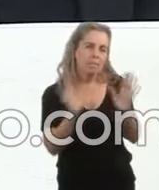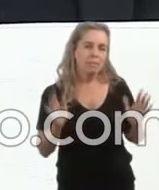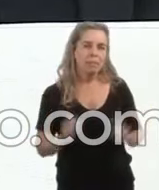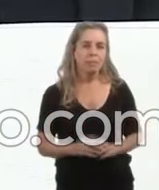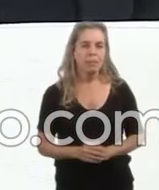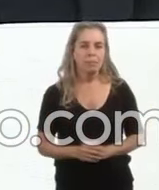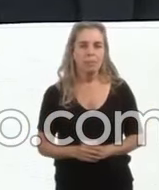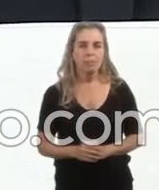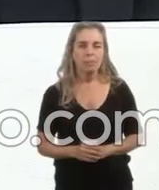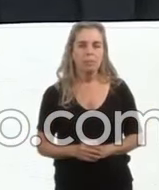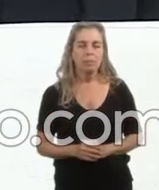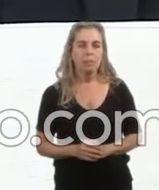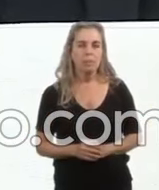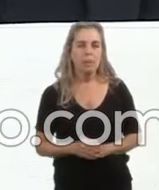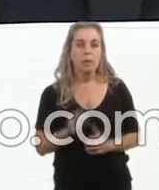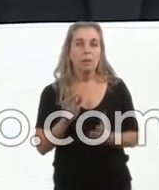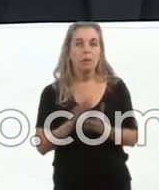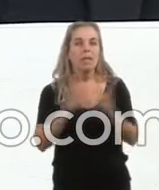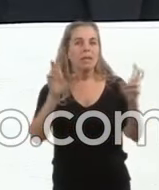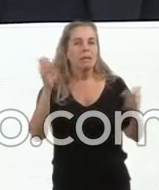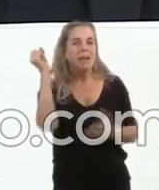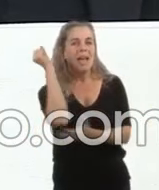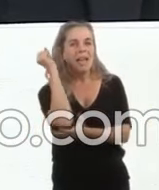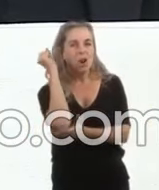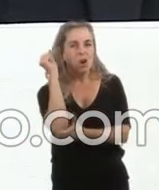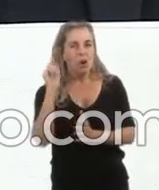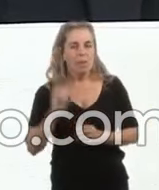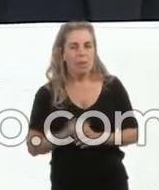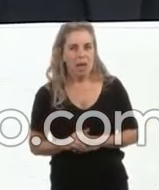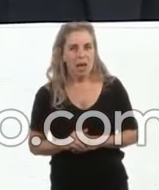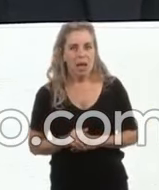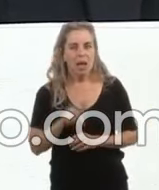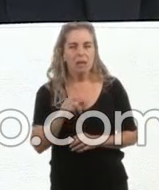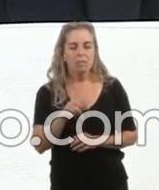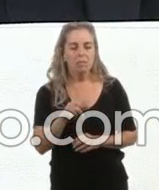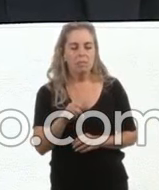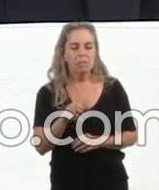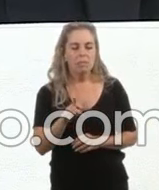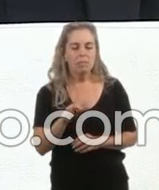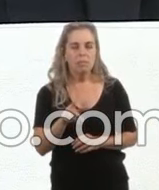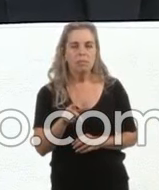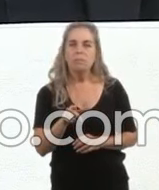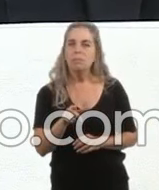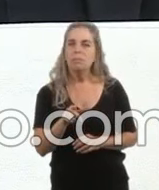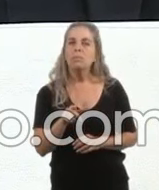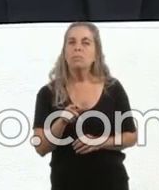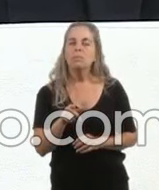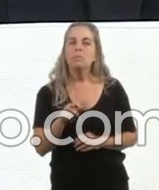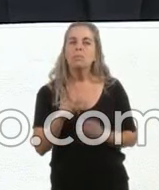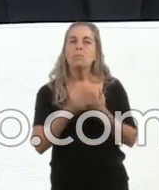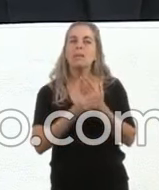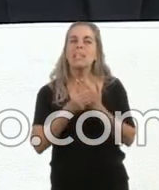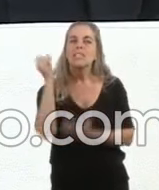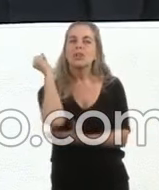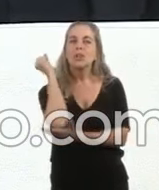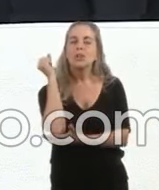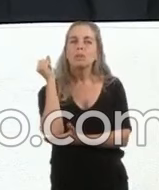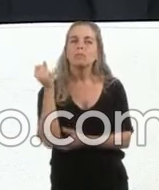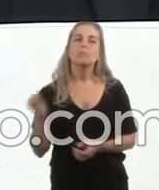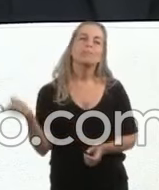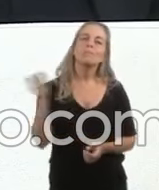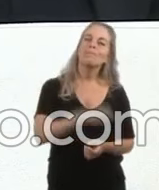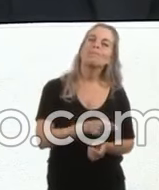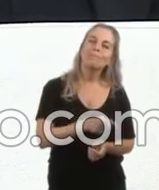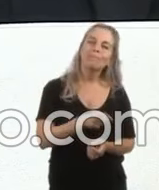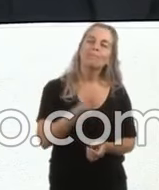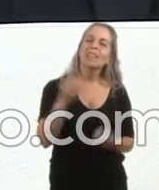este por el lado de la economía venía el tema de declaraciones que había hecho Luis caputo en en en